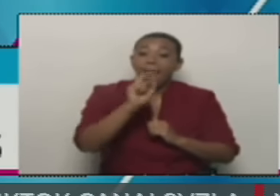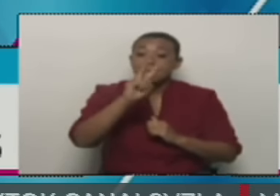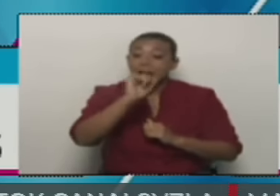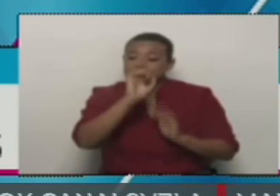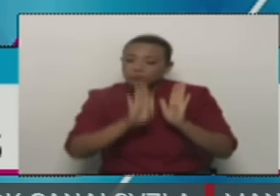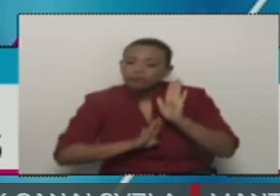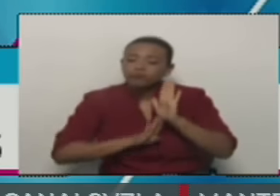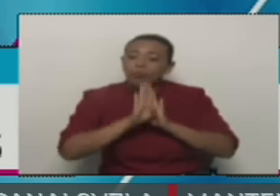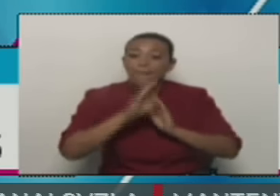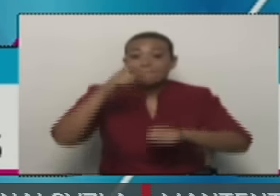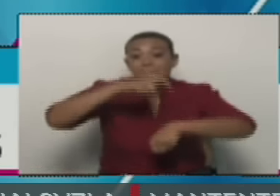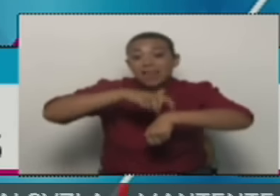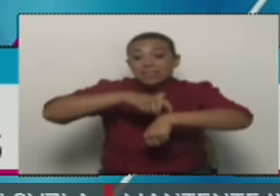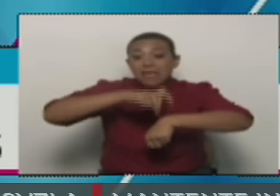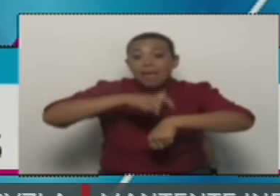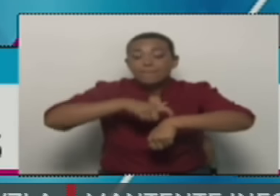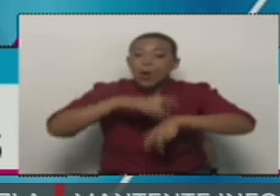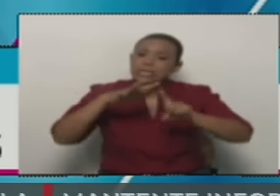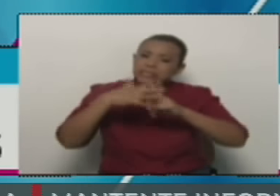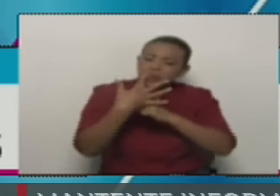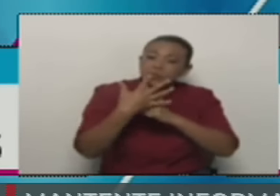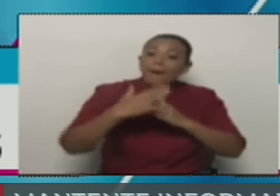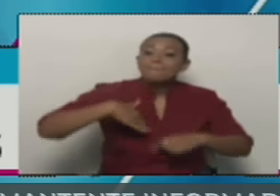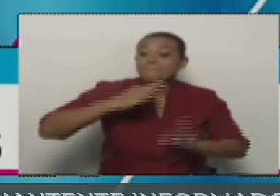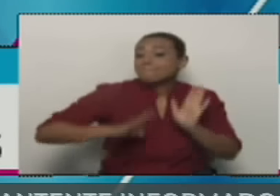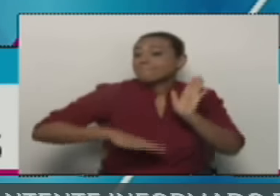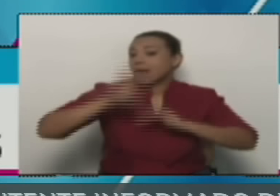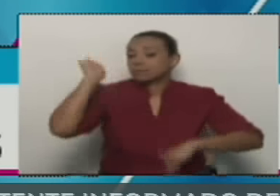Pero ahorita estamos en las condiciones de avanzar mucho más.